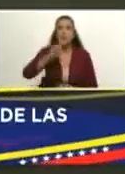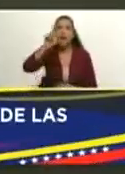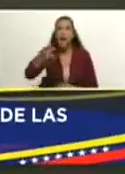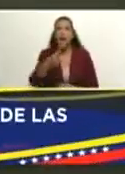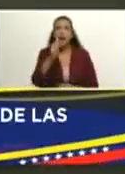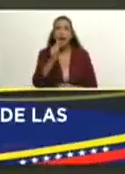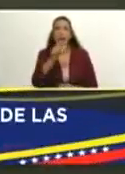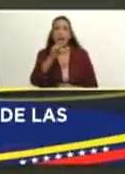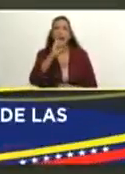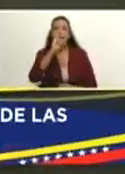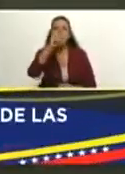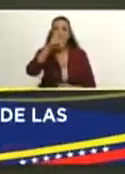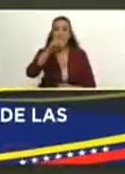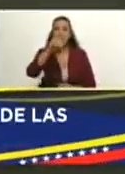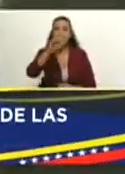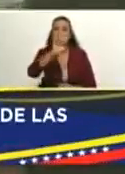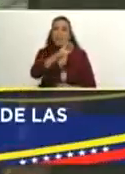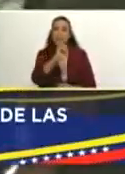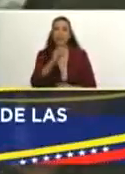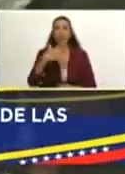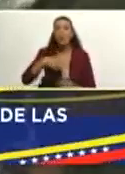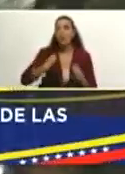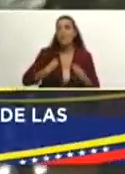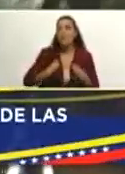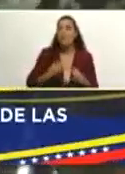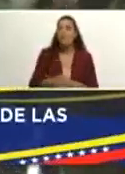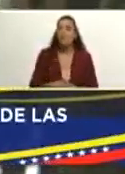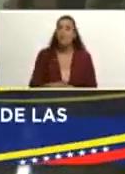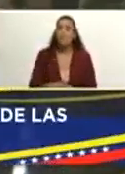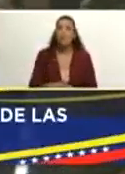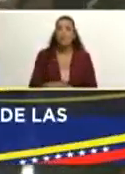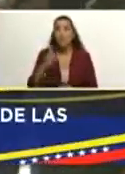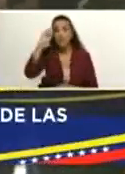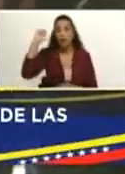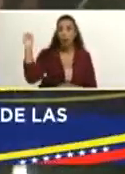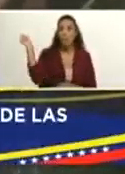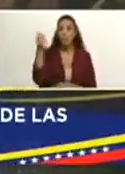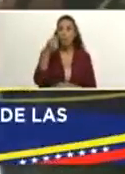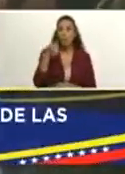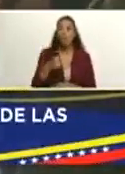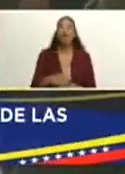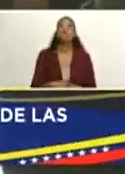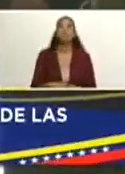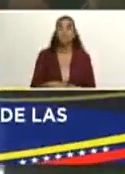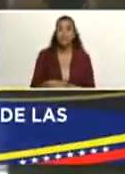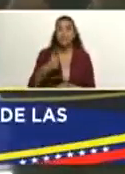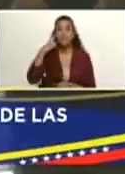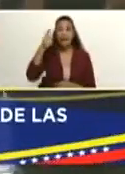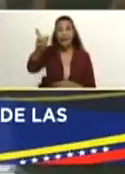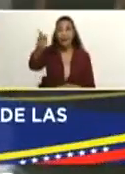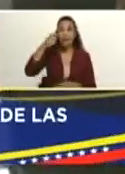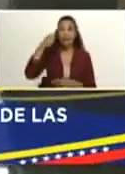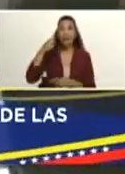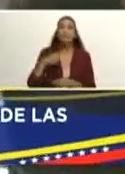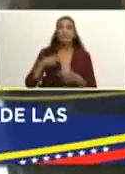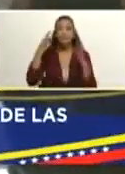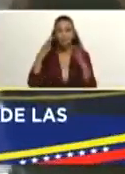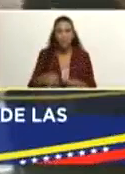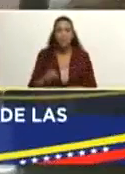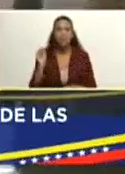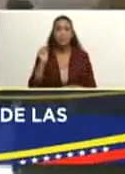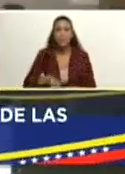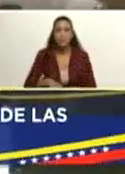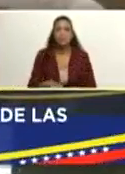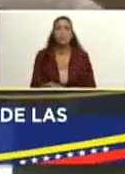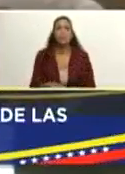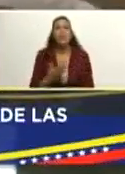Galinde. Bueno, Galinde. ¿Galinde de dónde es? De Apure, mi comandante. De Apure, Galinde Llanera. Afirmativo. Bueno, está